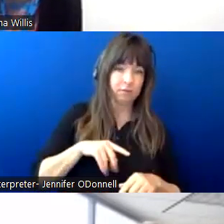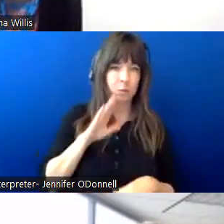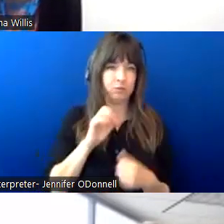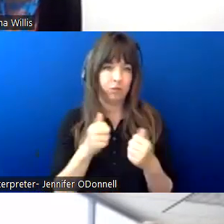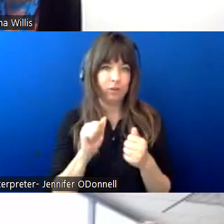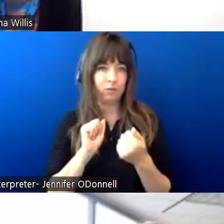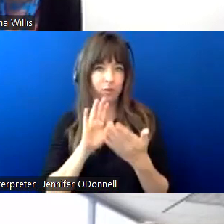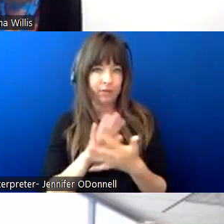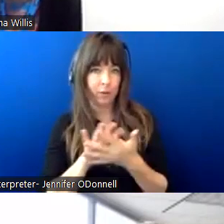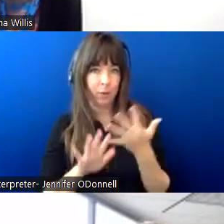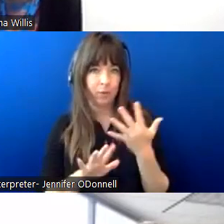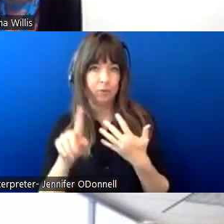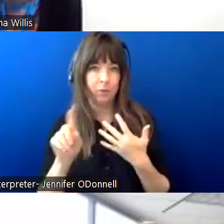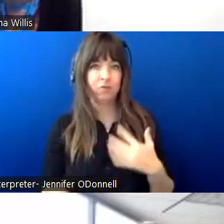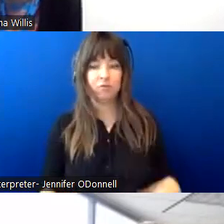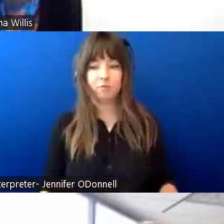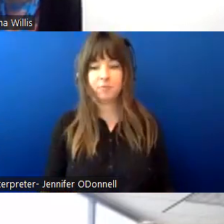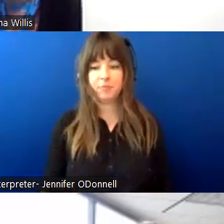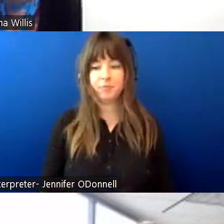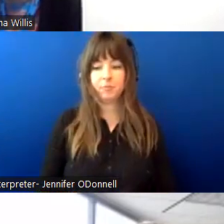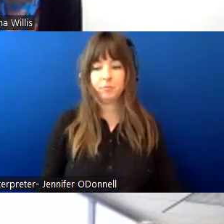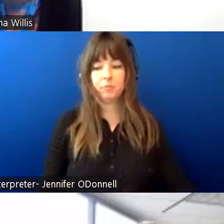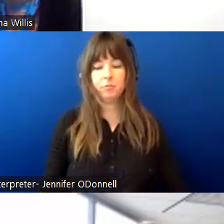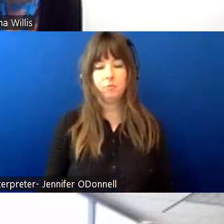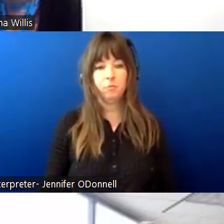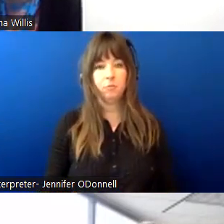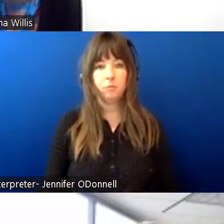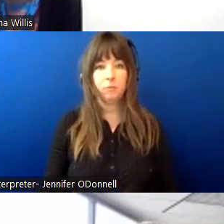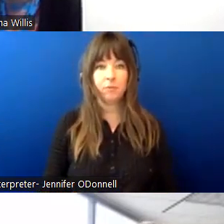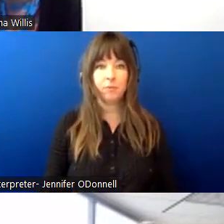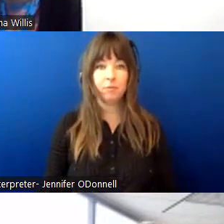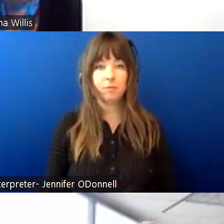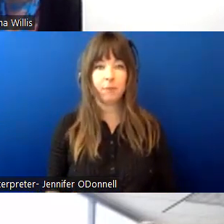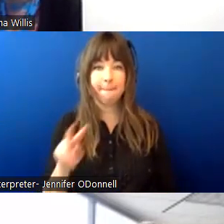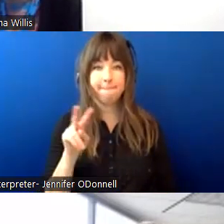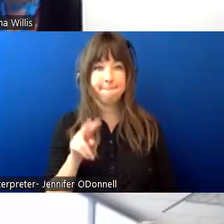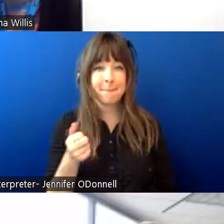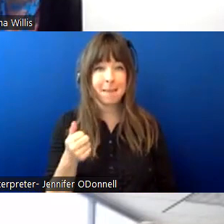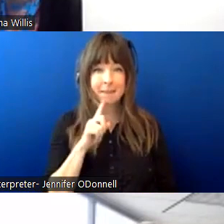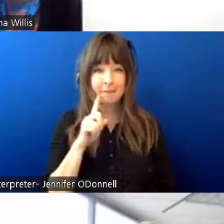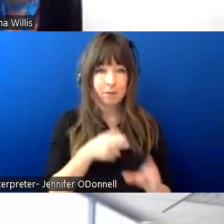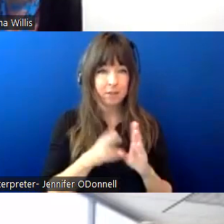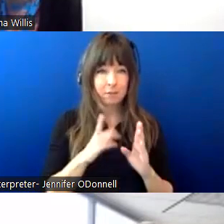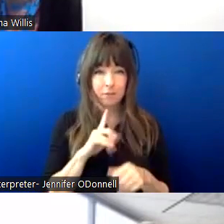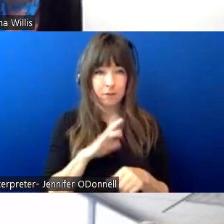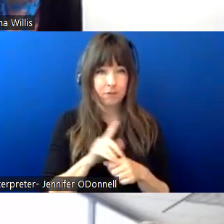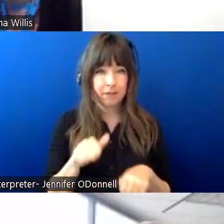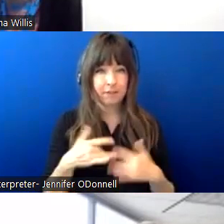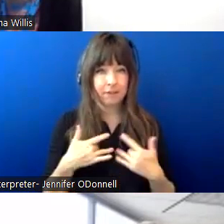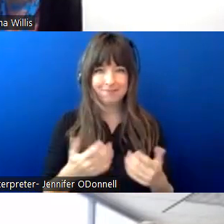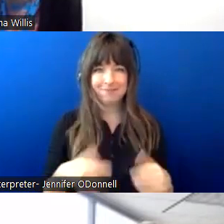Así que participants confirm for this event.